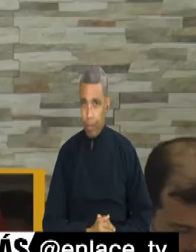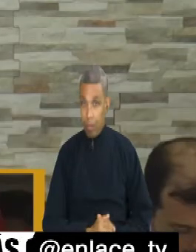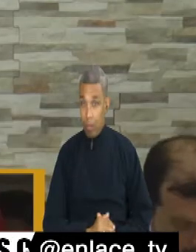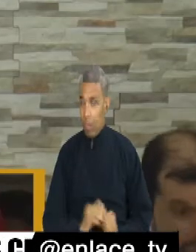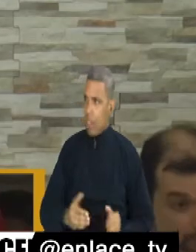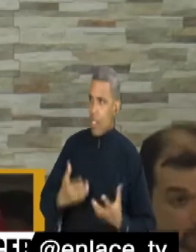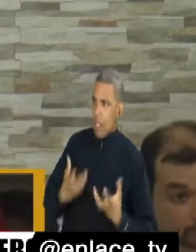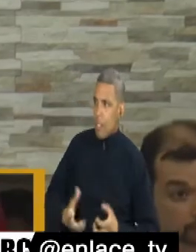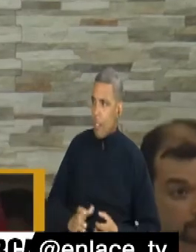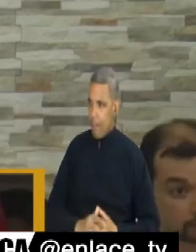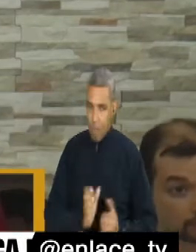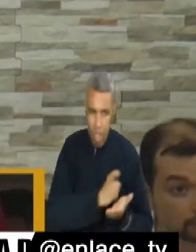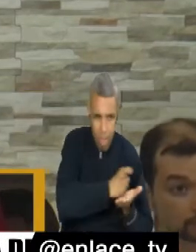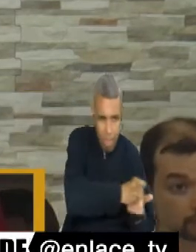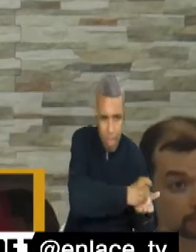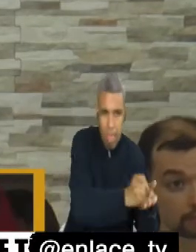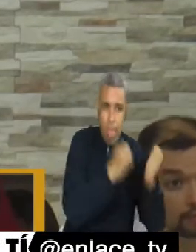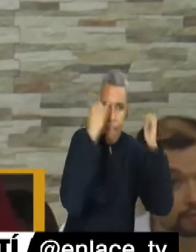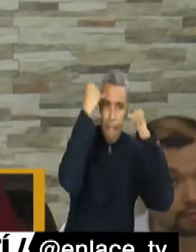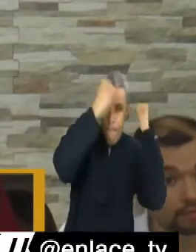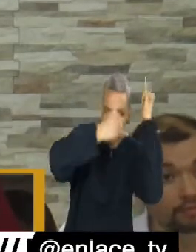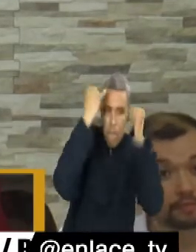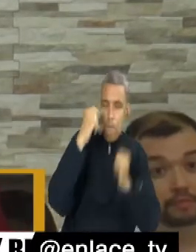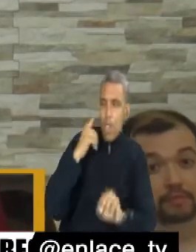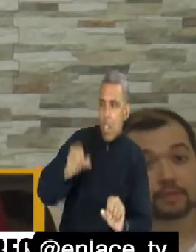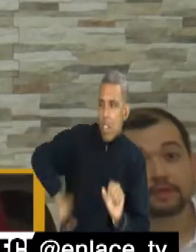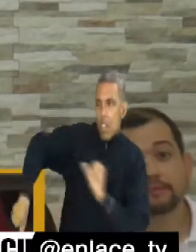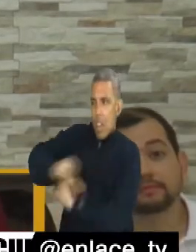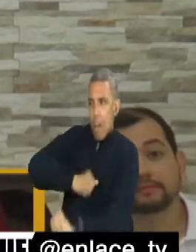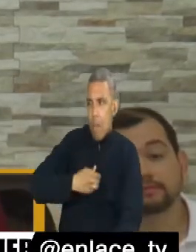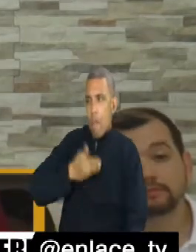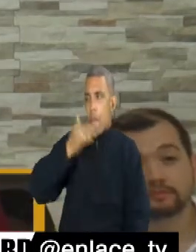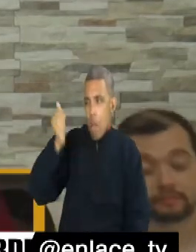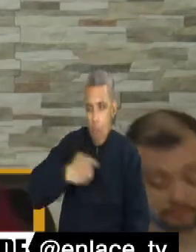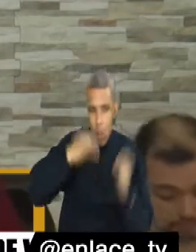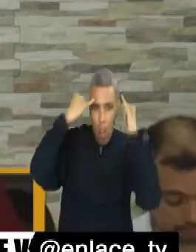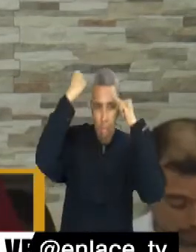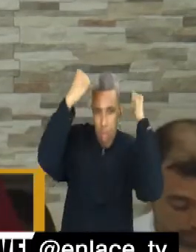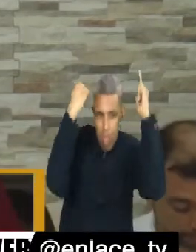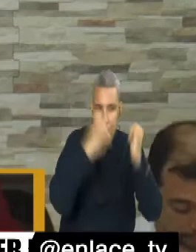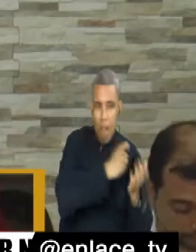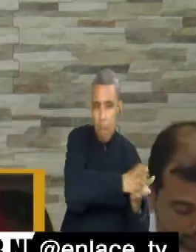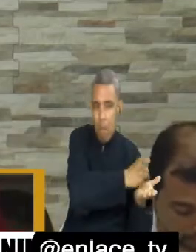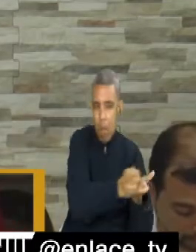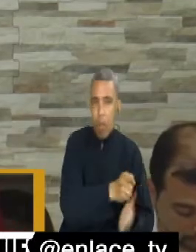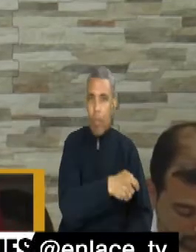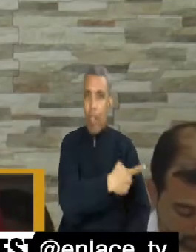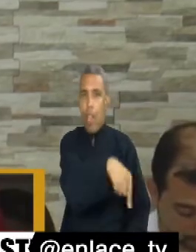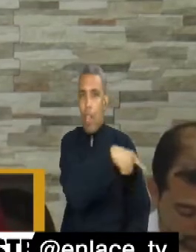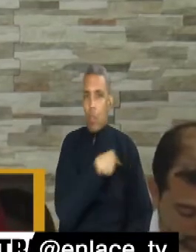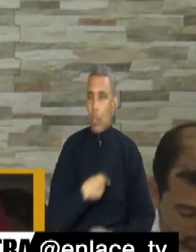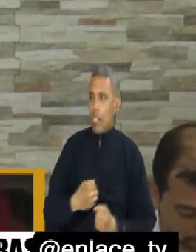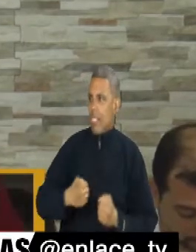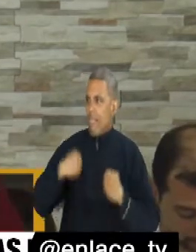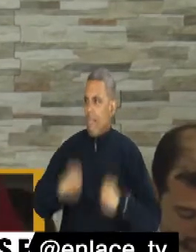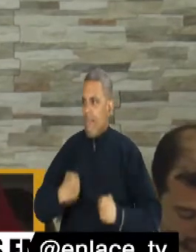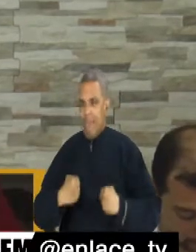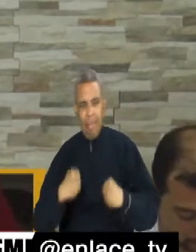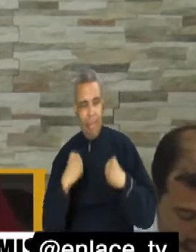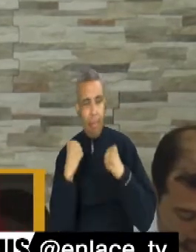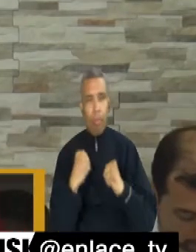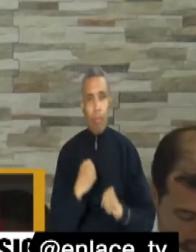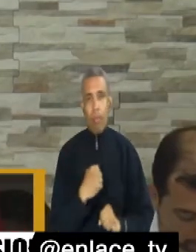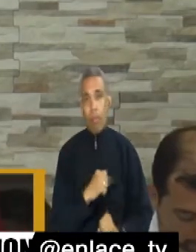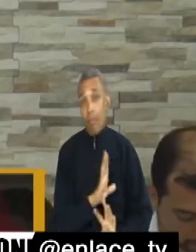son los grandes perdedores, y hoy pues con este respaldo nuevamente que me da el pueblo